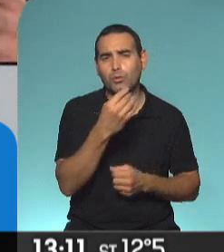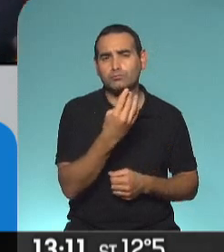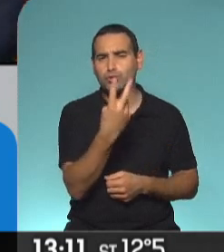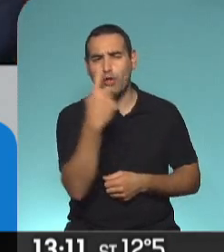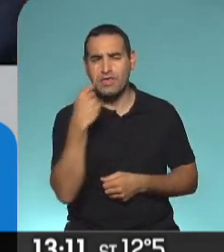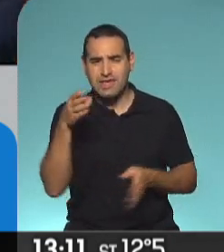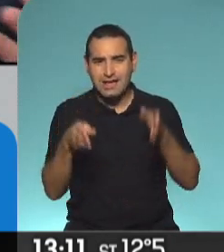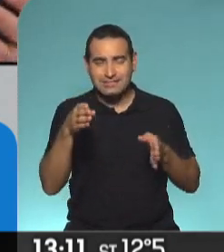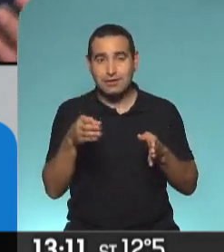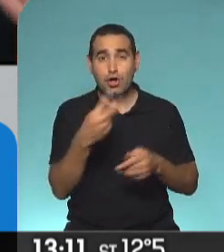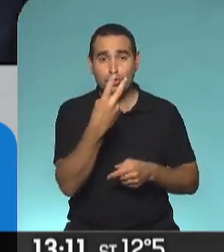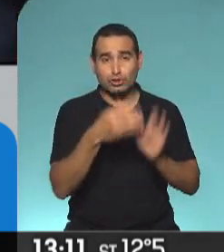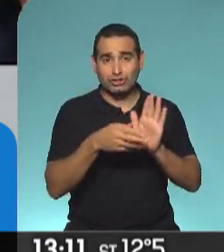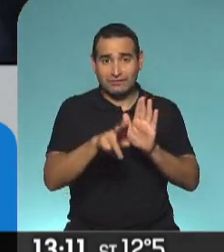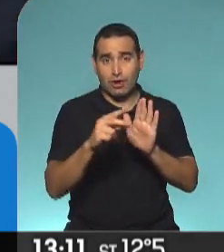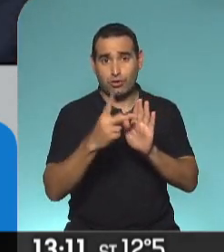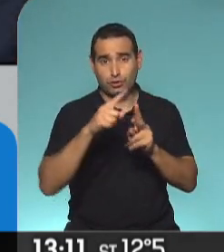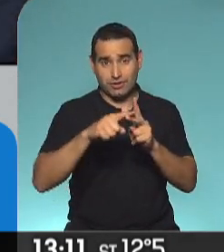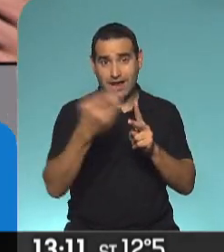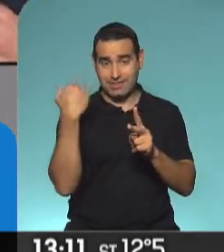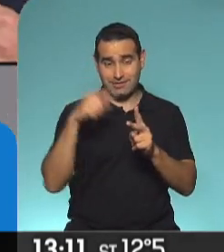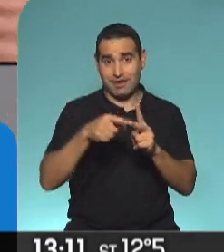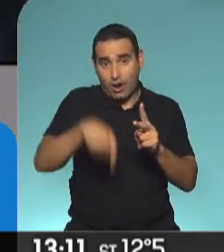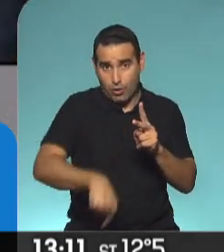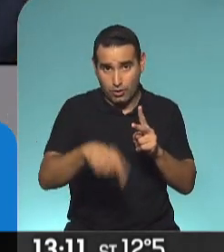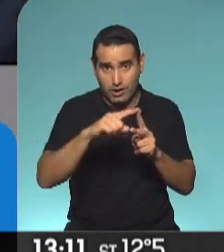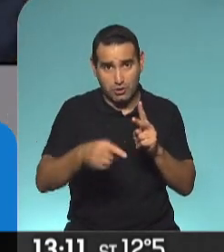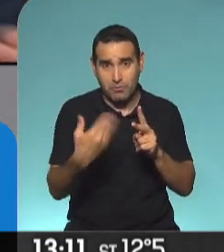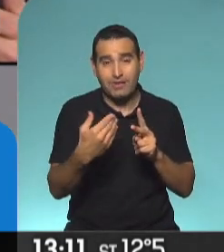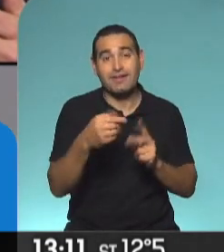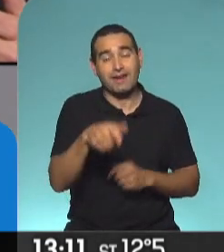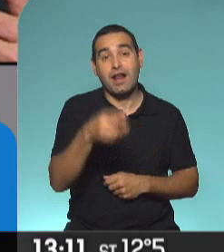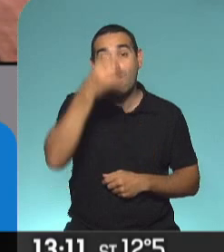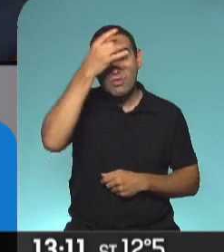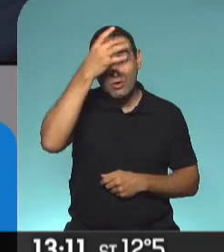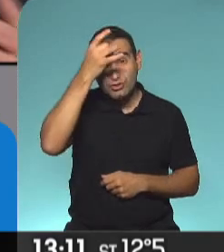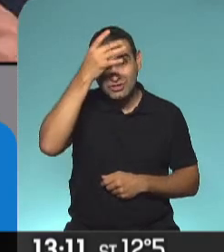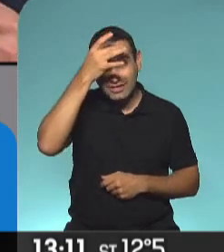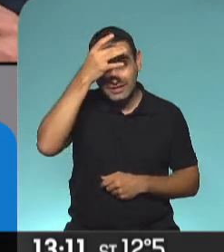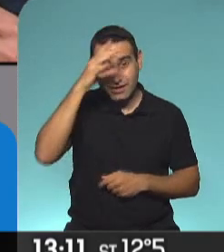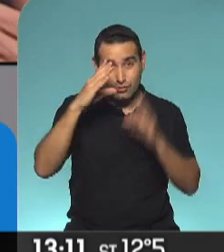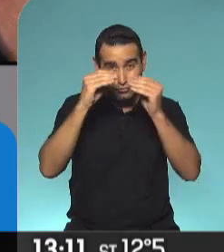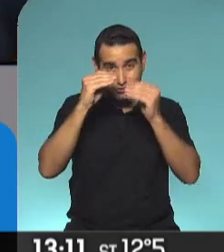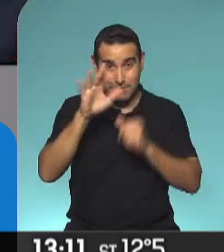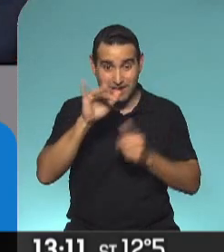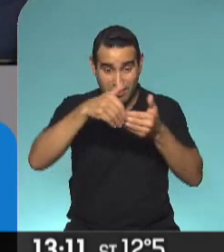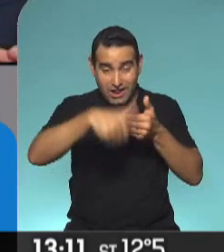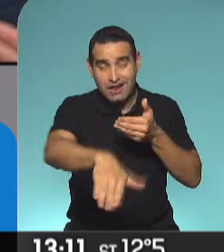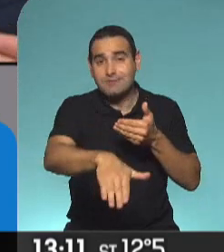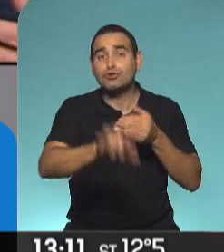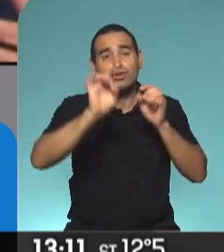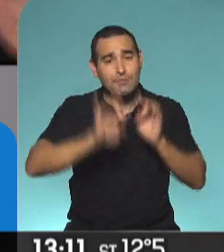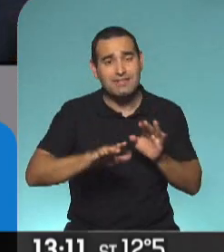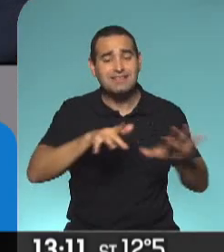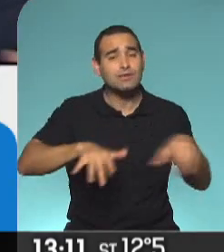horas conviven los dos certificados el anterior y el actual y a partir de la cero hora de mañana solamente va a poder circular